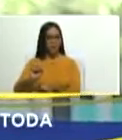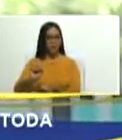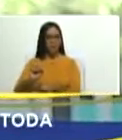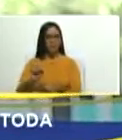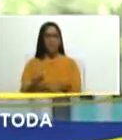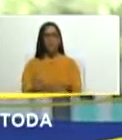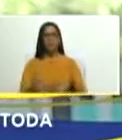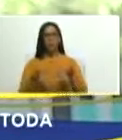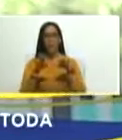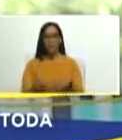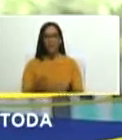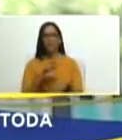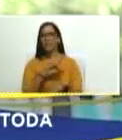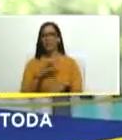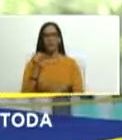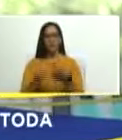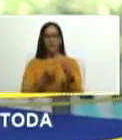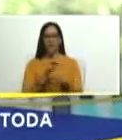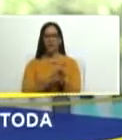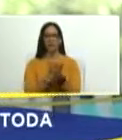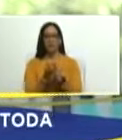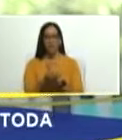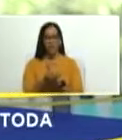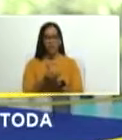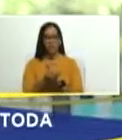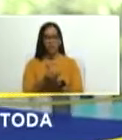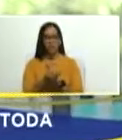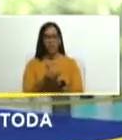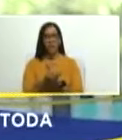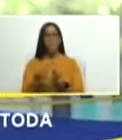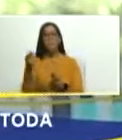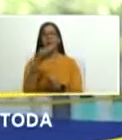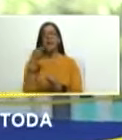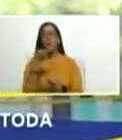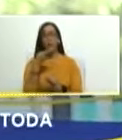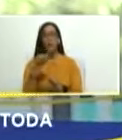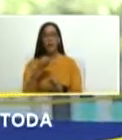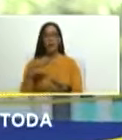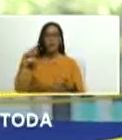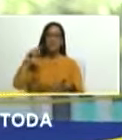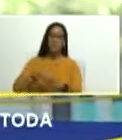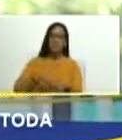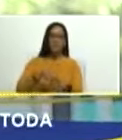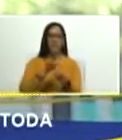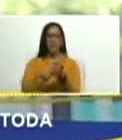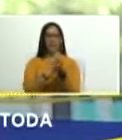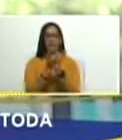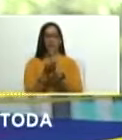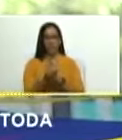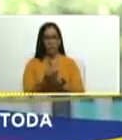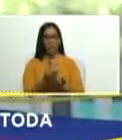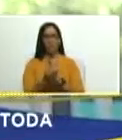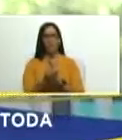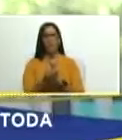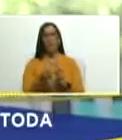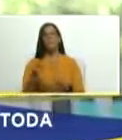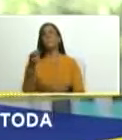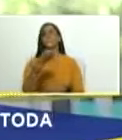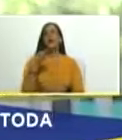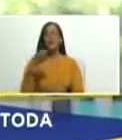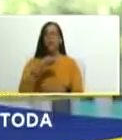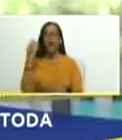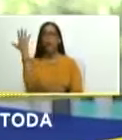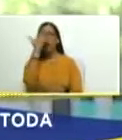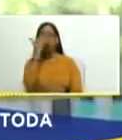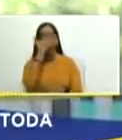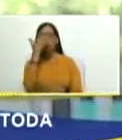que no se haga el referéndum, para tratar de sabotear el referéndum, para tratar de confundir